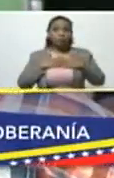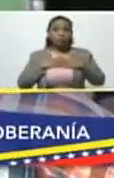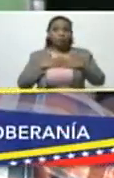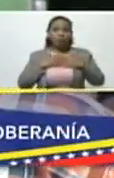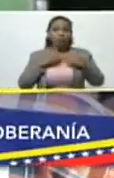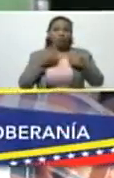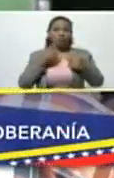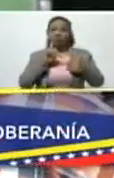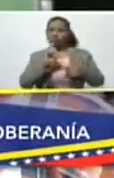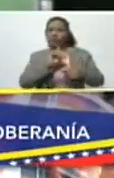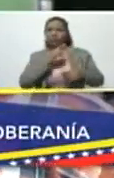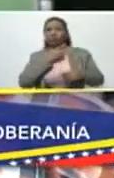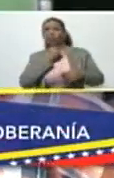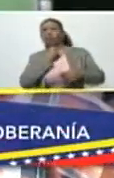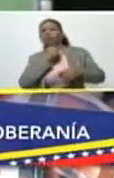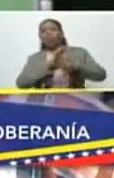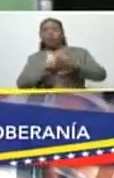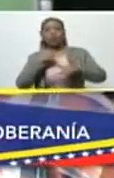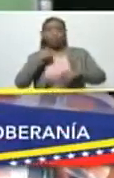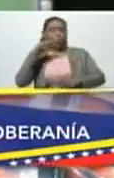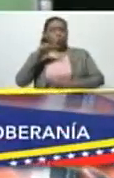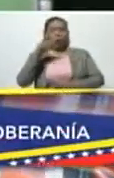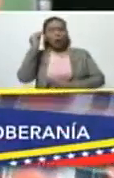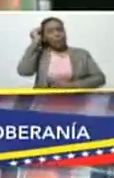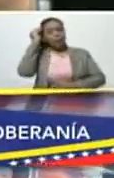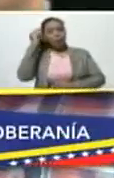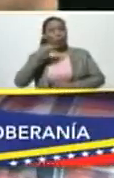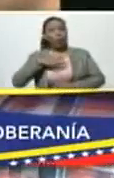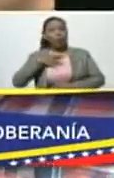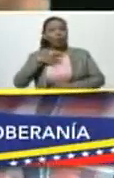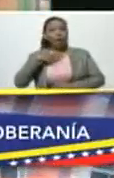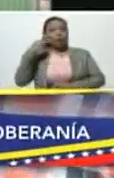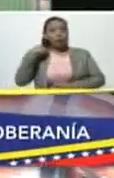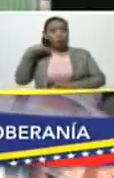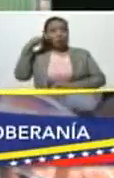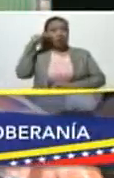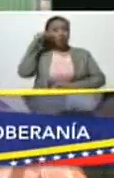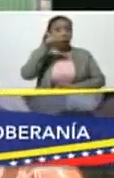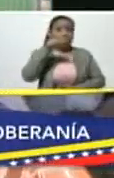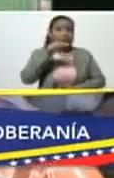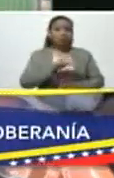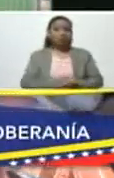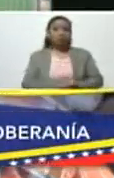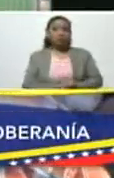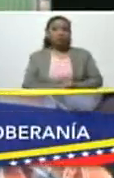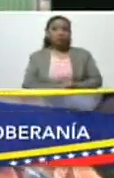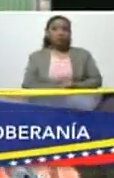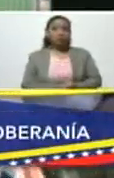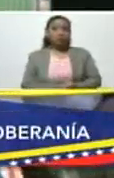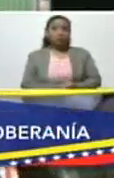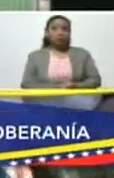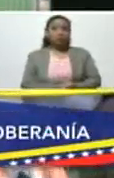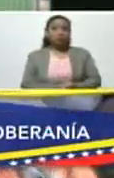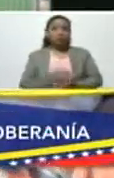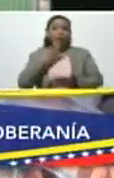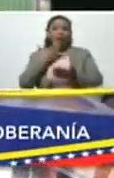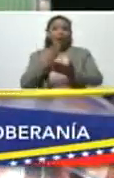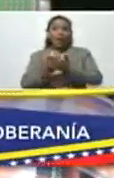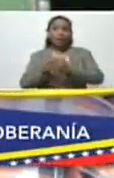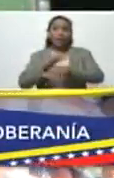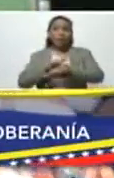porque pues, yo nunca pensé que voy a recuperar yo la vista, pues. Llegué, gracias al